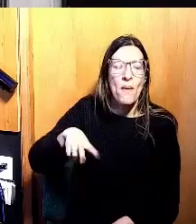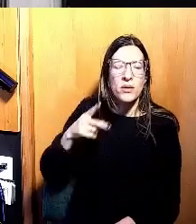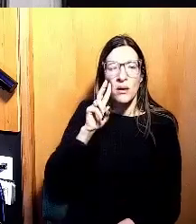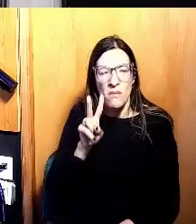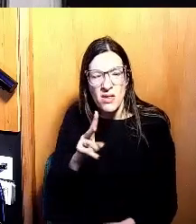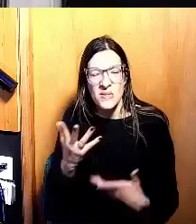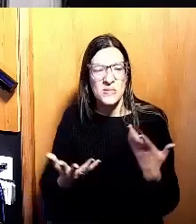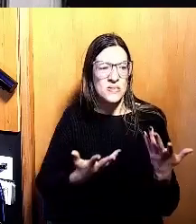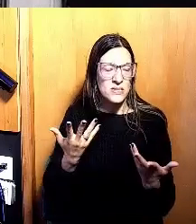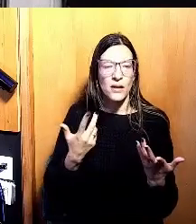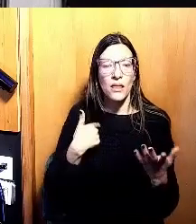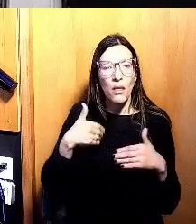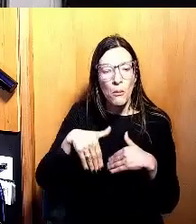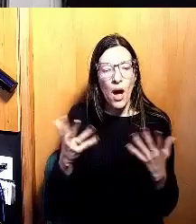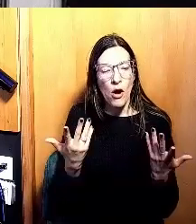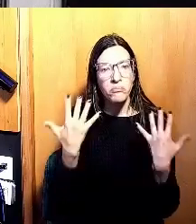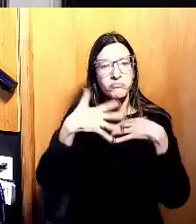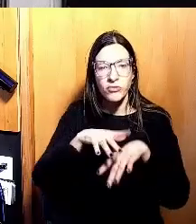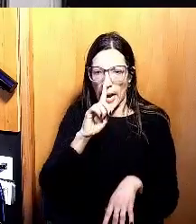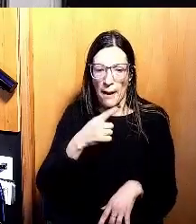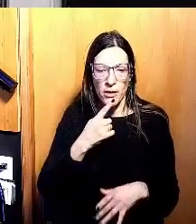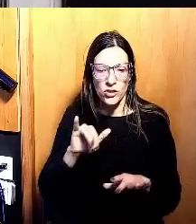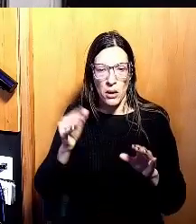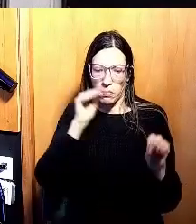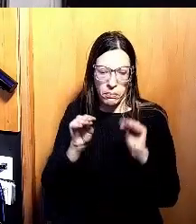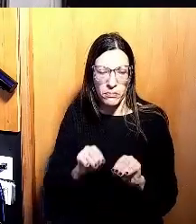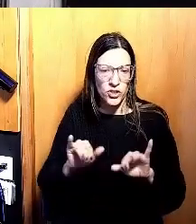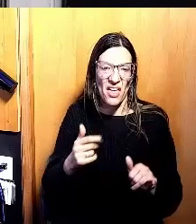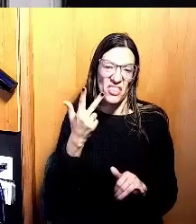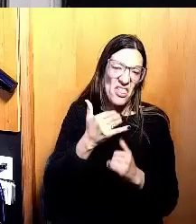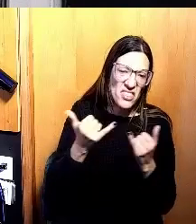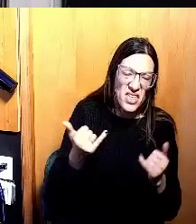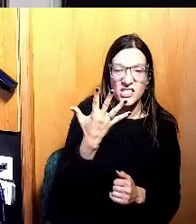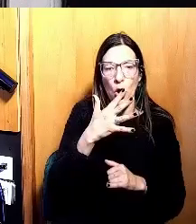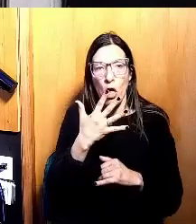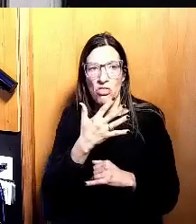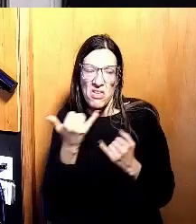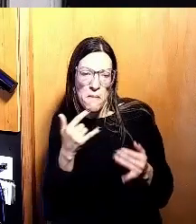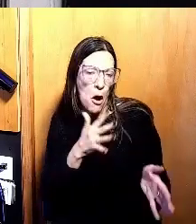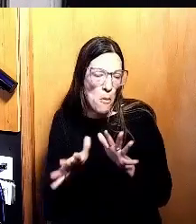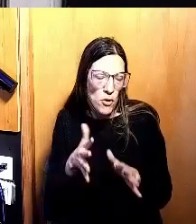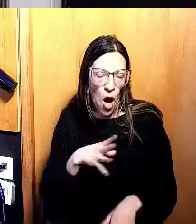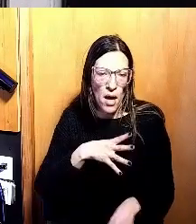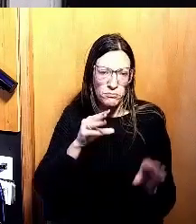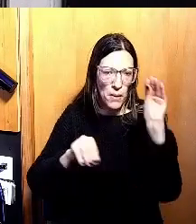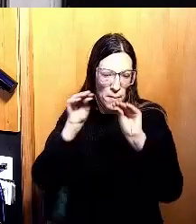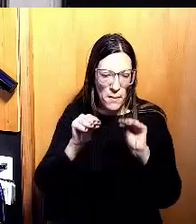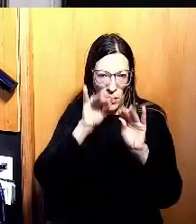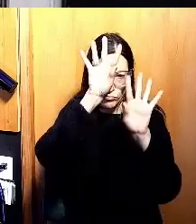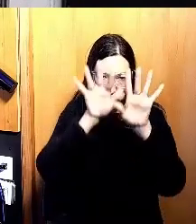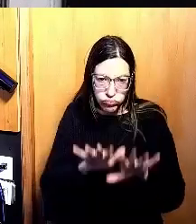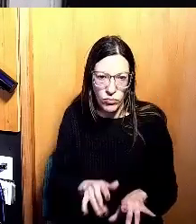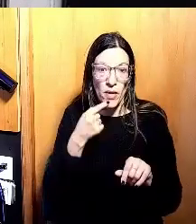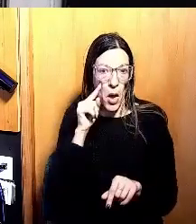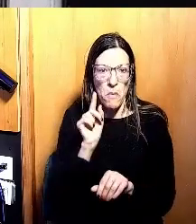En este caso tenemos de pronto información cada 3 días o 5 días, bueno, siempre que cuando nos